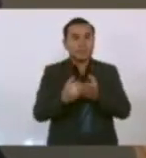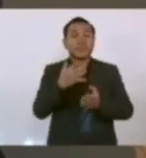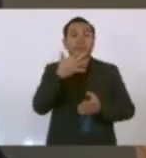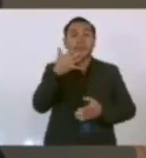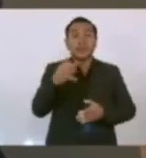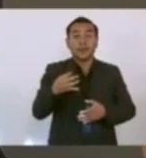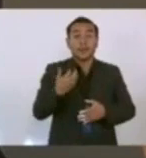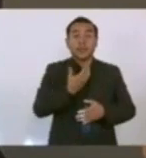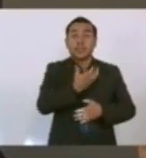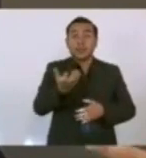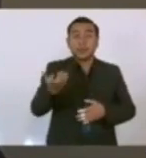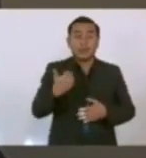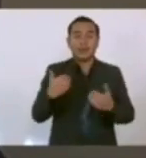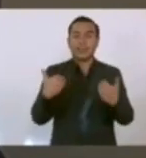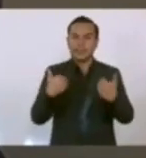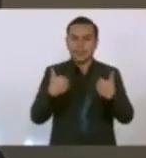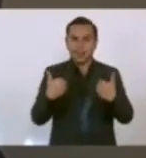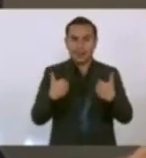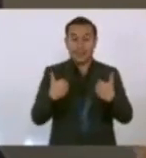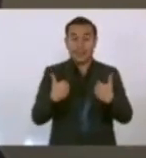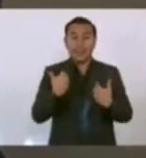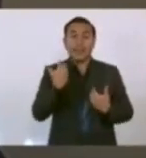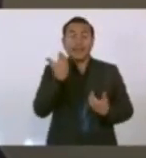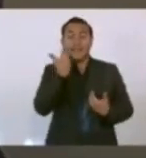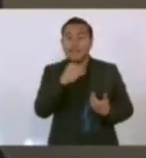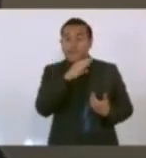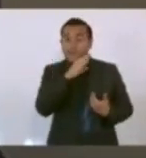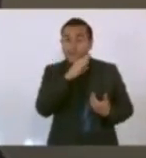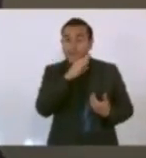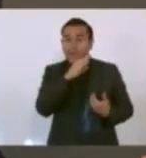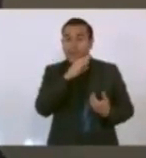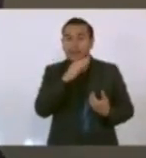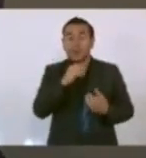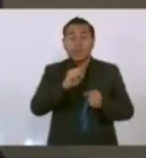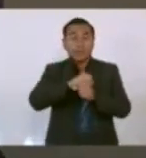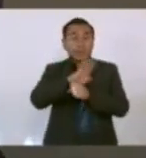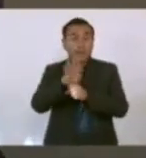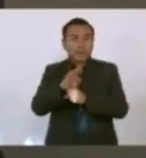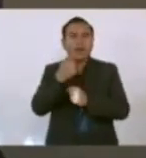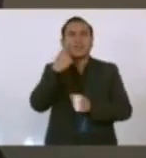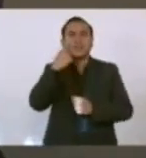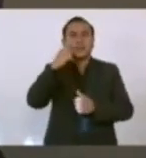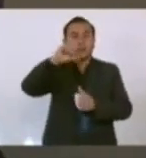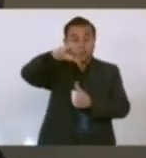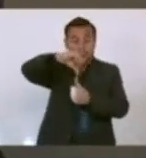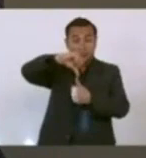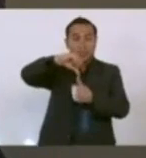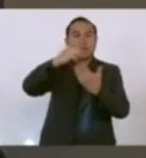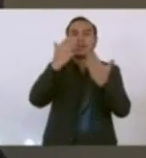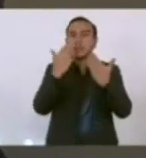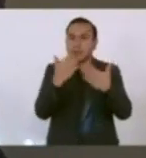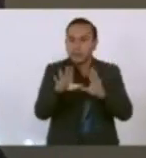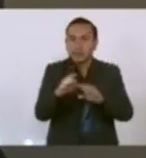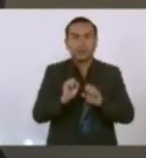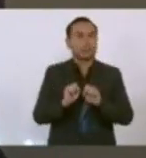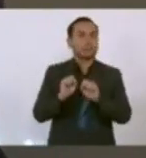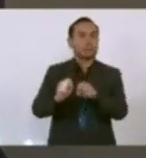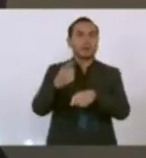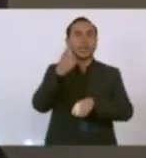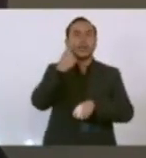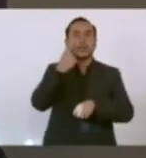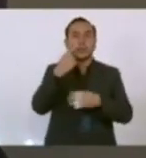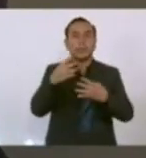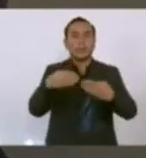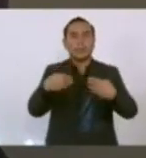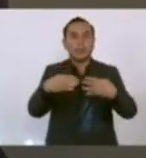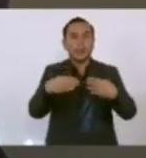de países del mundo ya tienen coronavirus, en Centroamérica ya hay incluso fallecimientos por coronavirus, la mayoría de países de